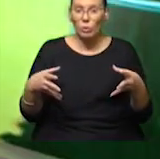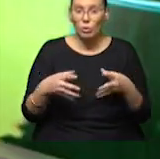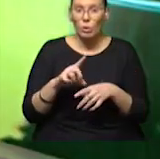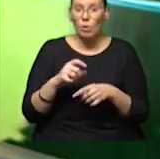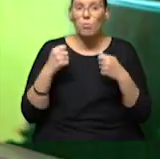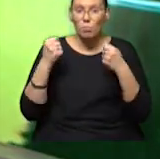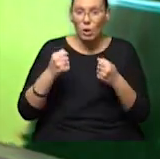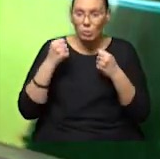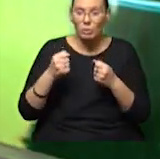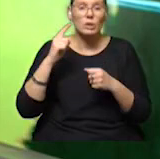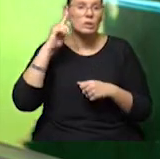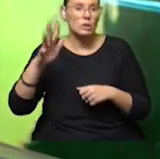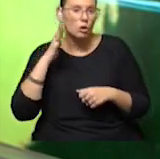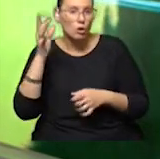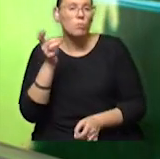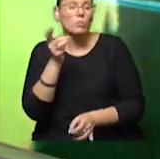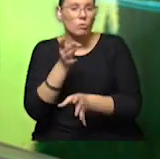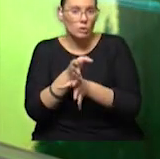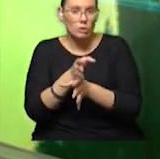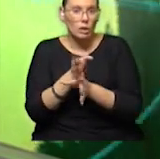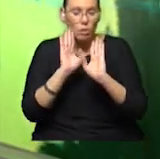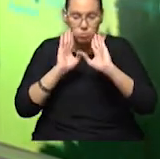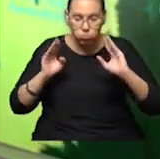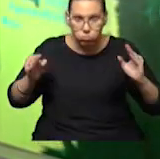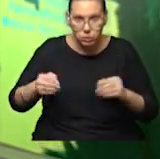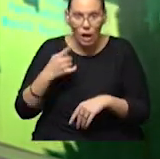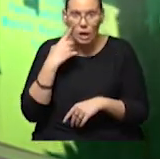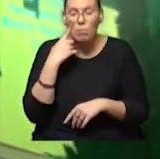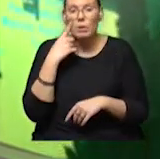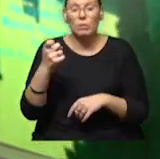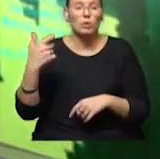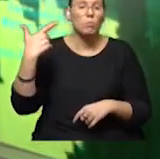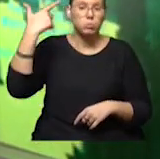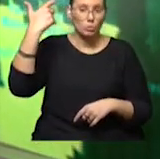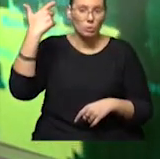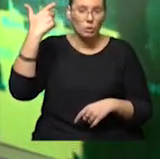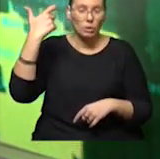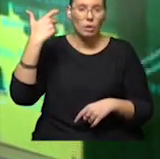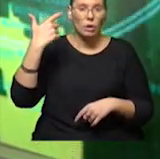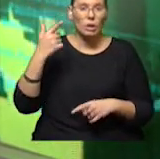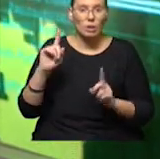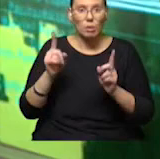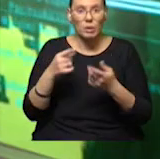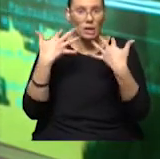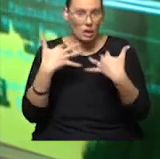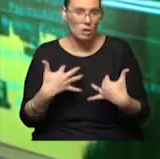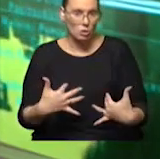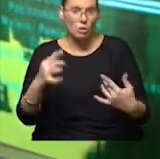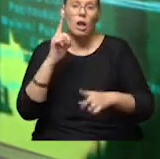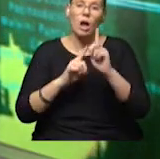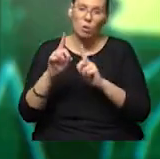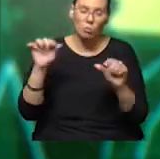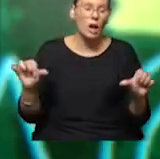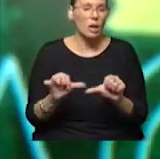movimiento de psicólogos y profesionales que se dedican en realidad a la prevención del suicidio. Y bueno, va a estar acompañándonos en el show a hacer algunas